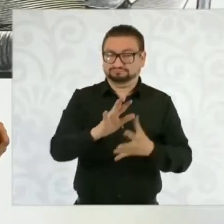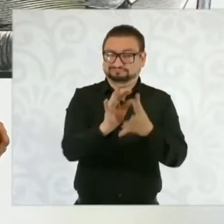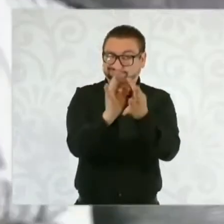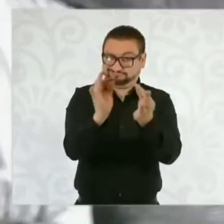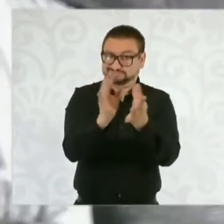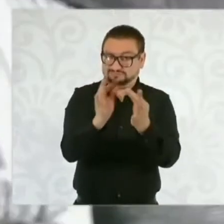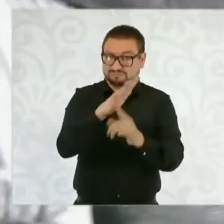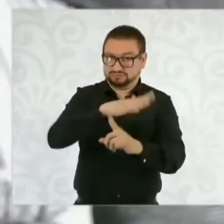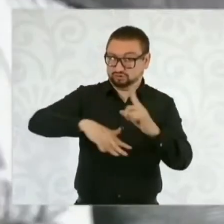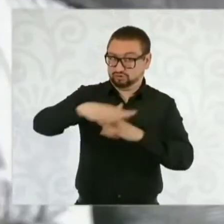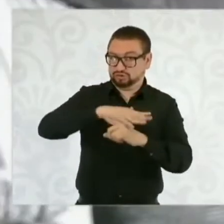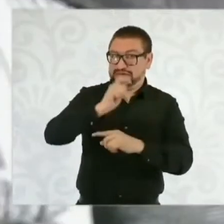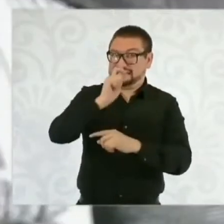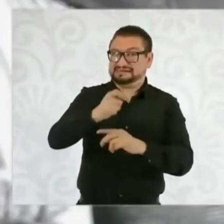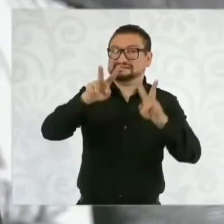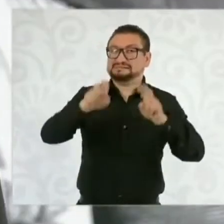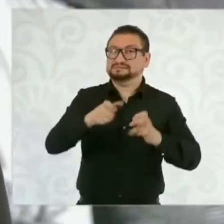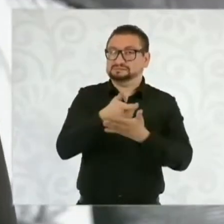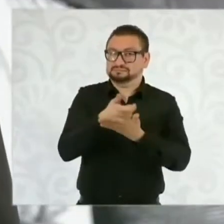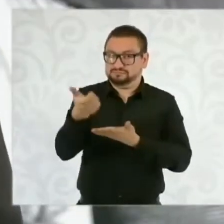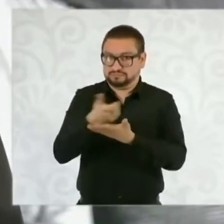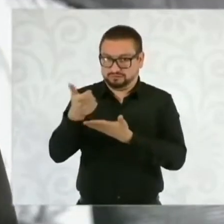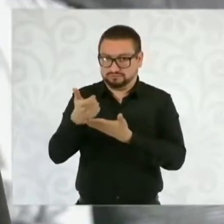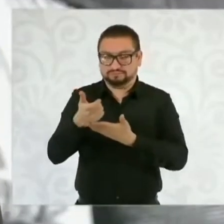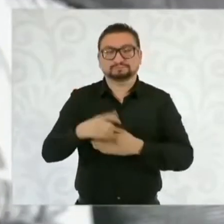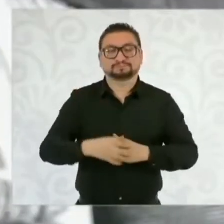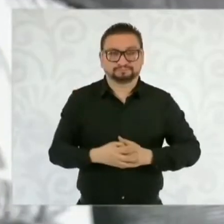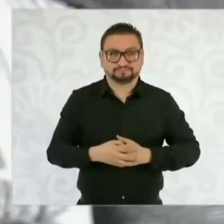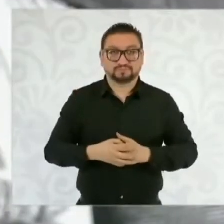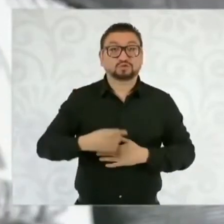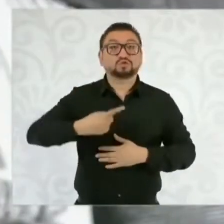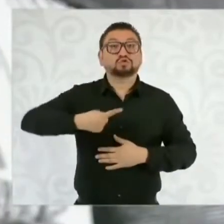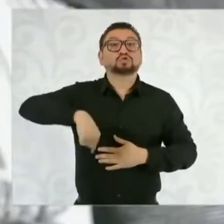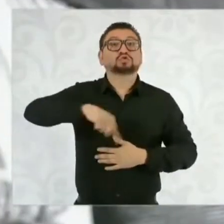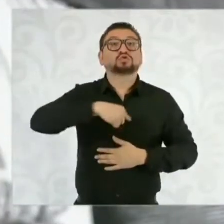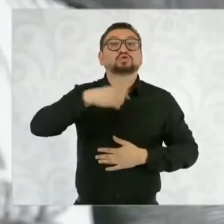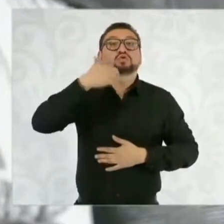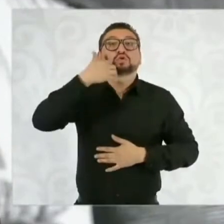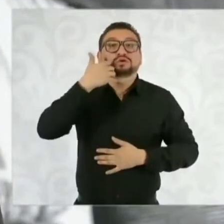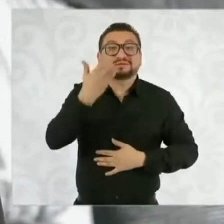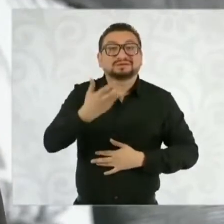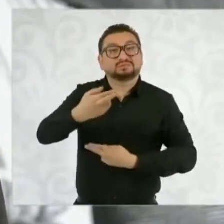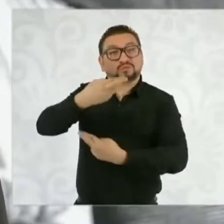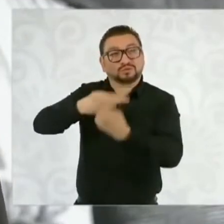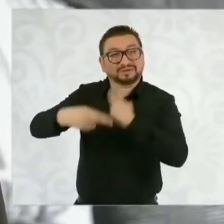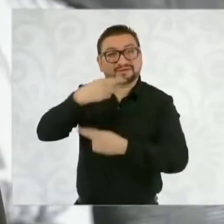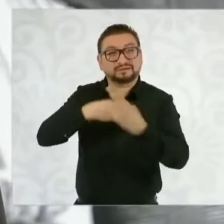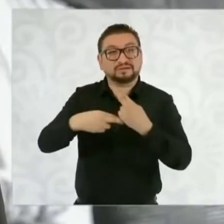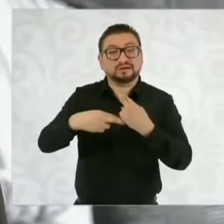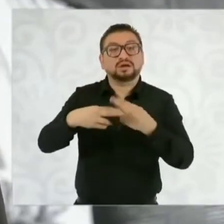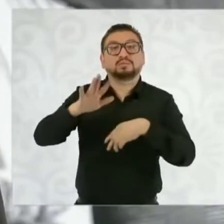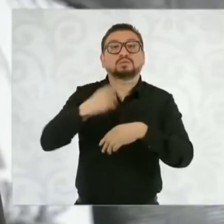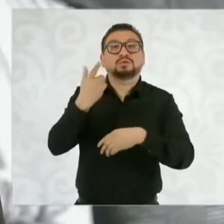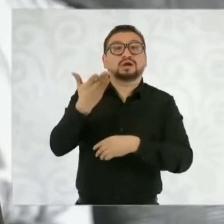poco lo del salario. Nosotros estamos tratando de recuperar el salario que teníamos en